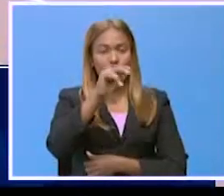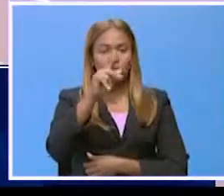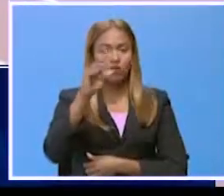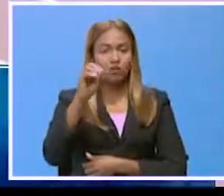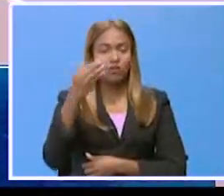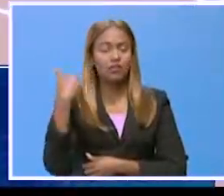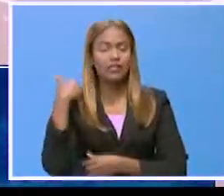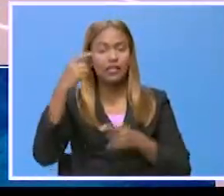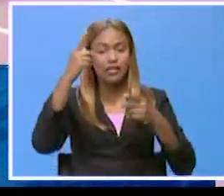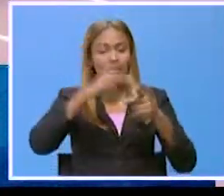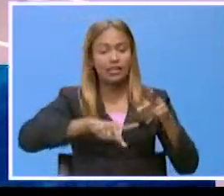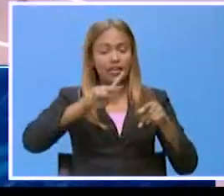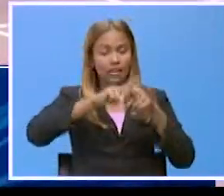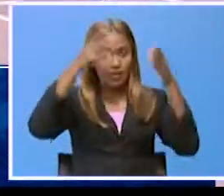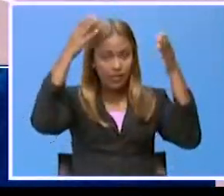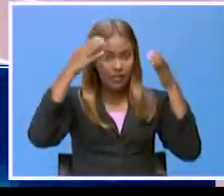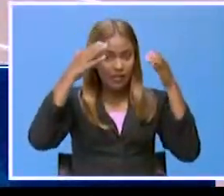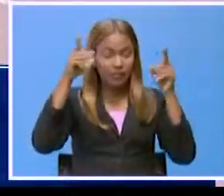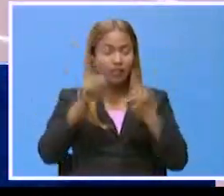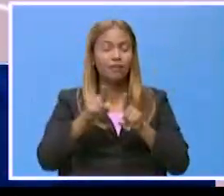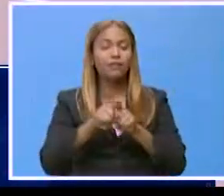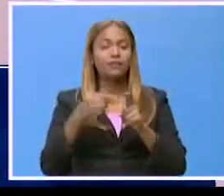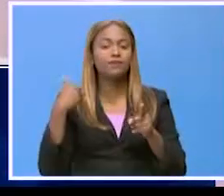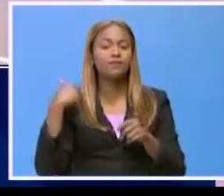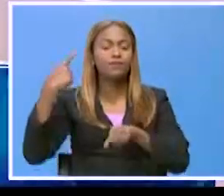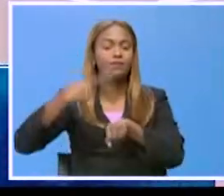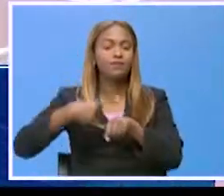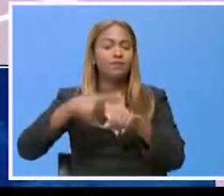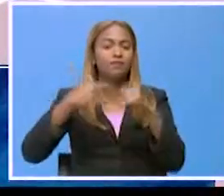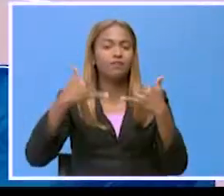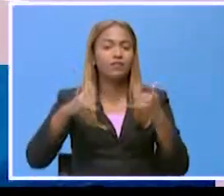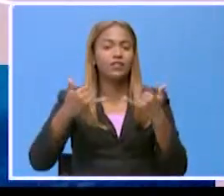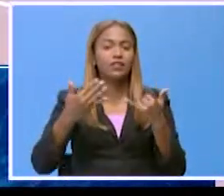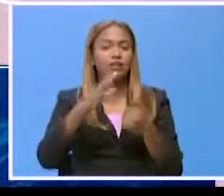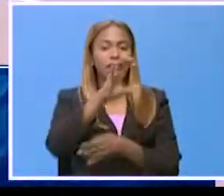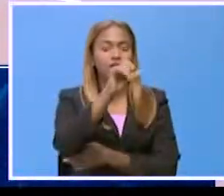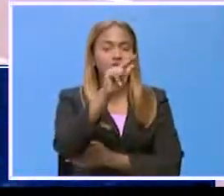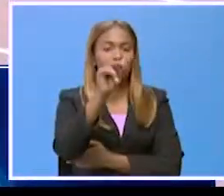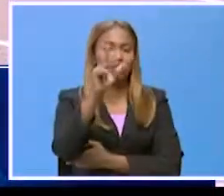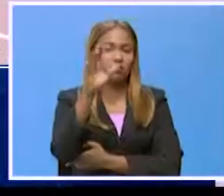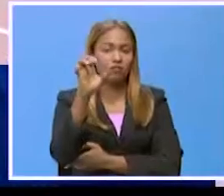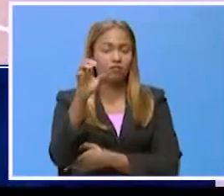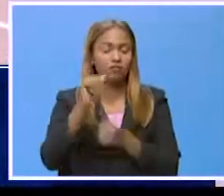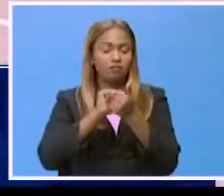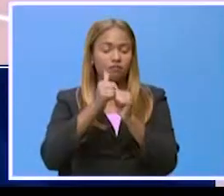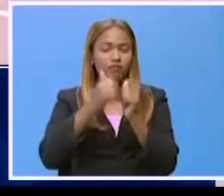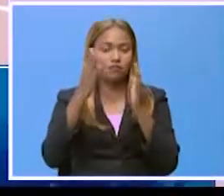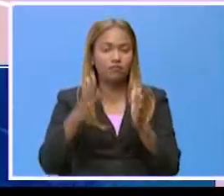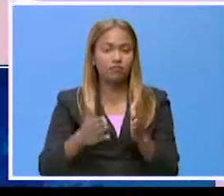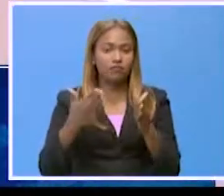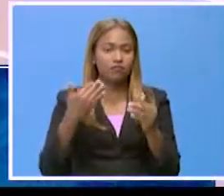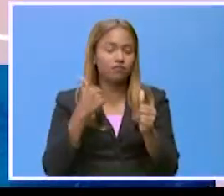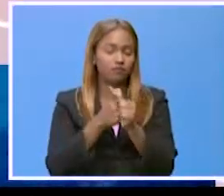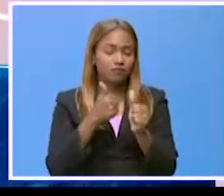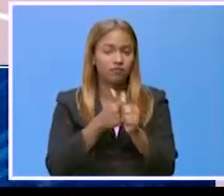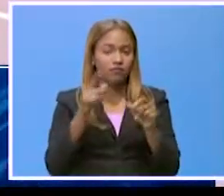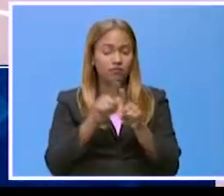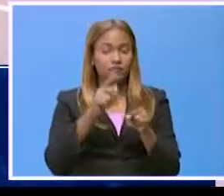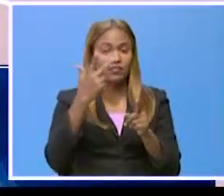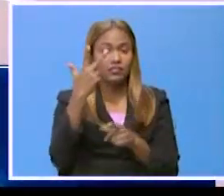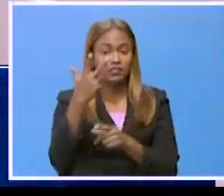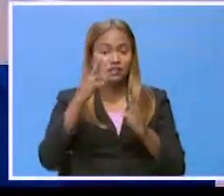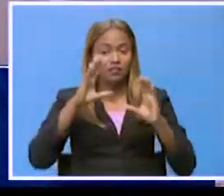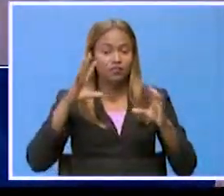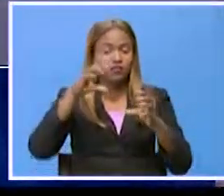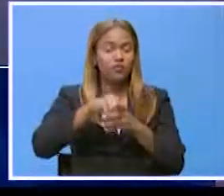toque están las reinas del caribe la también la disciplina de ecuestre una atleta de canotaje y las tres plazas